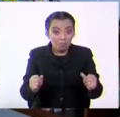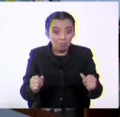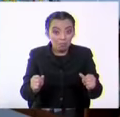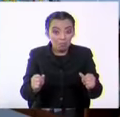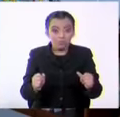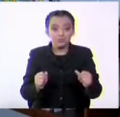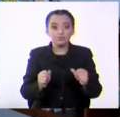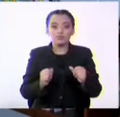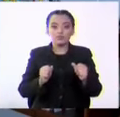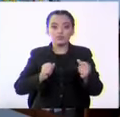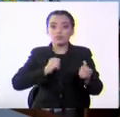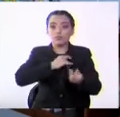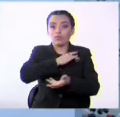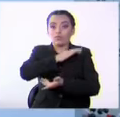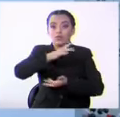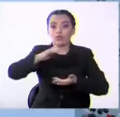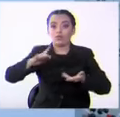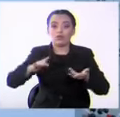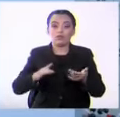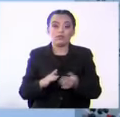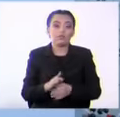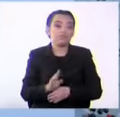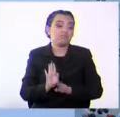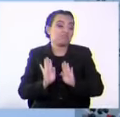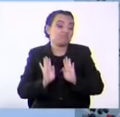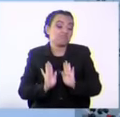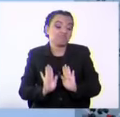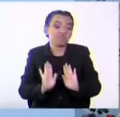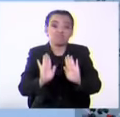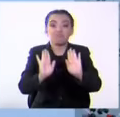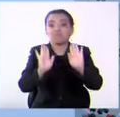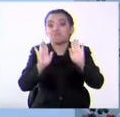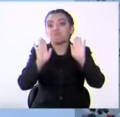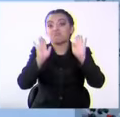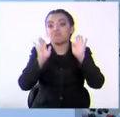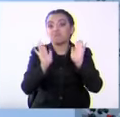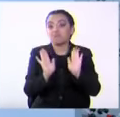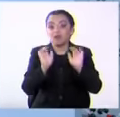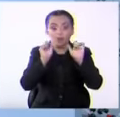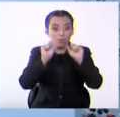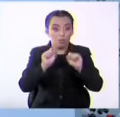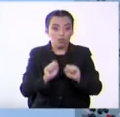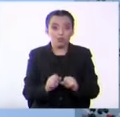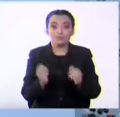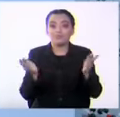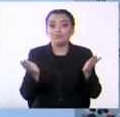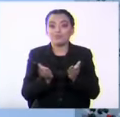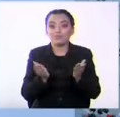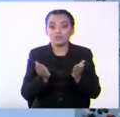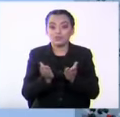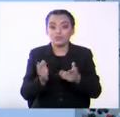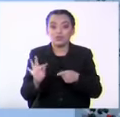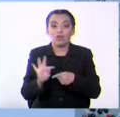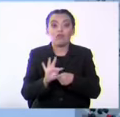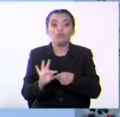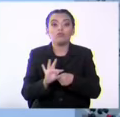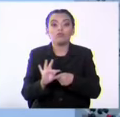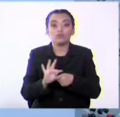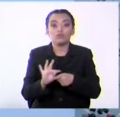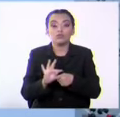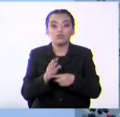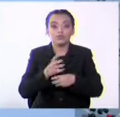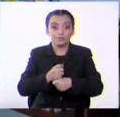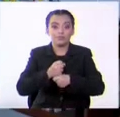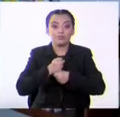ecosistemas dejarían de cumplir muchas de las funciones de soporte que realizan y con ellos seguramente nosotros